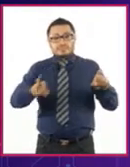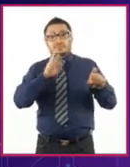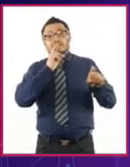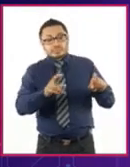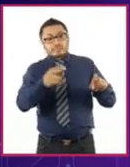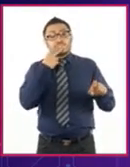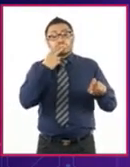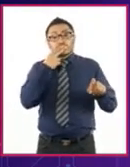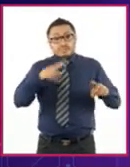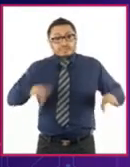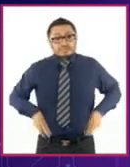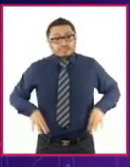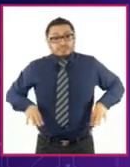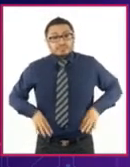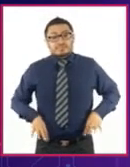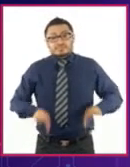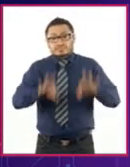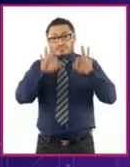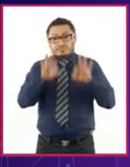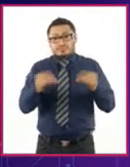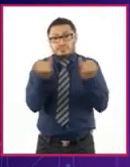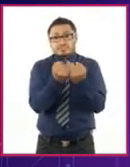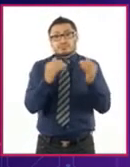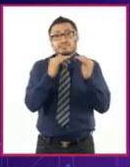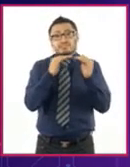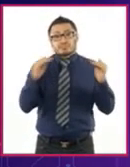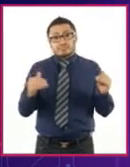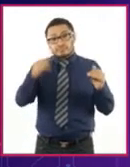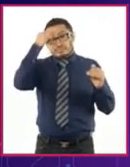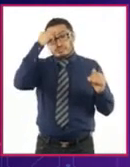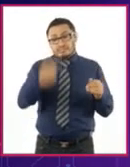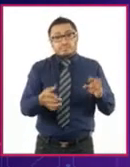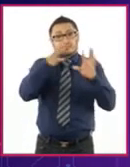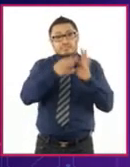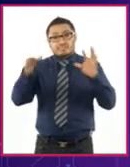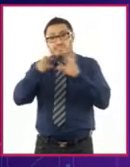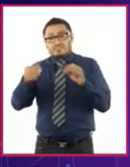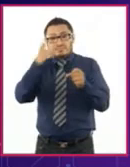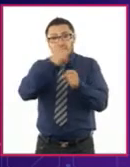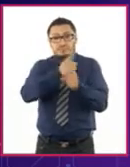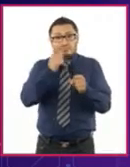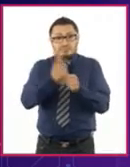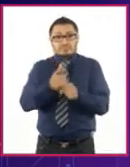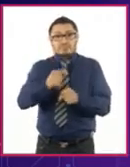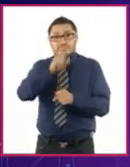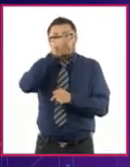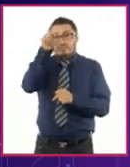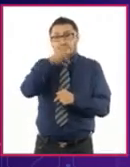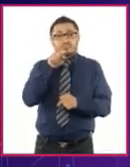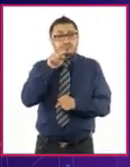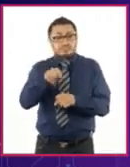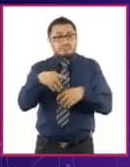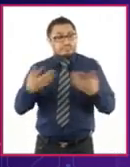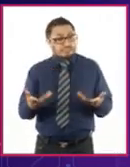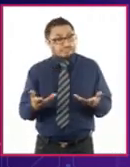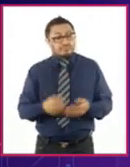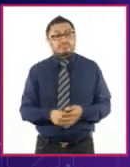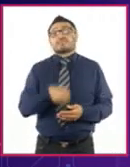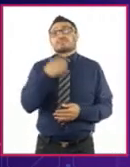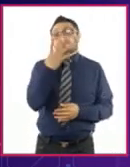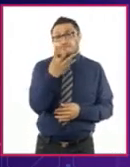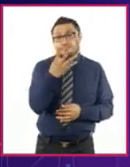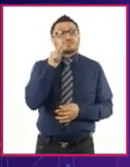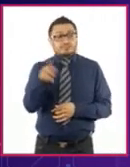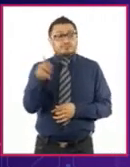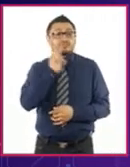propiedad uniforme de la igualdad para despejar la incógnita. 4. Comprobar que